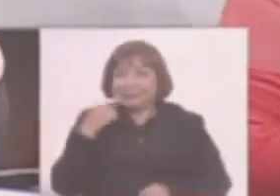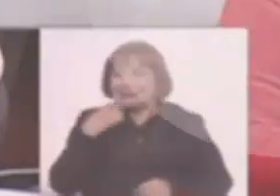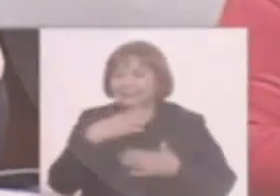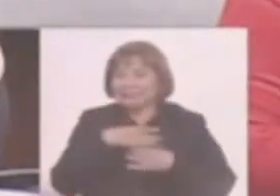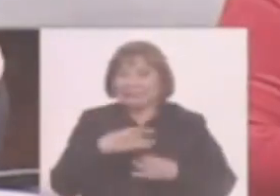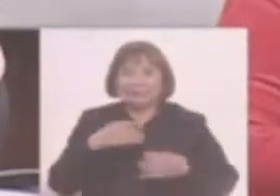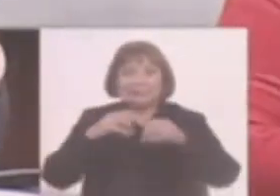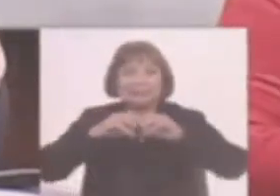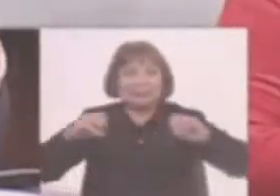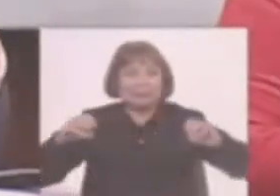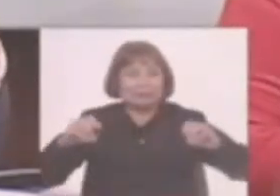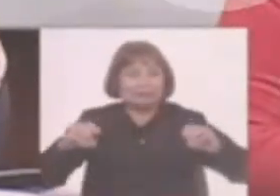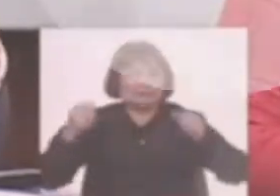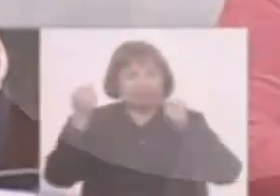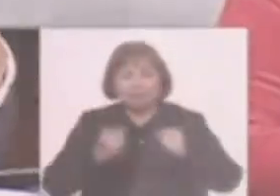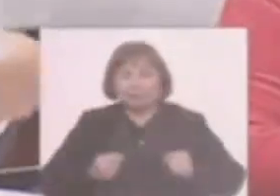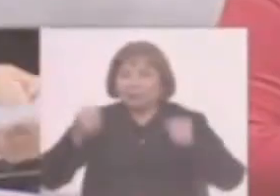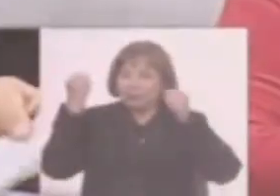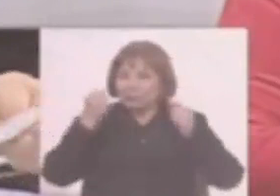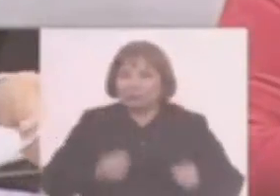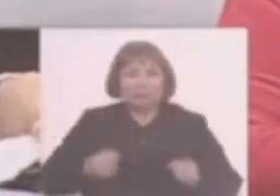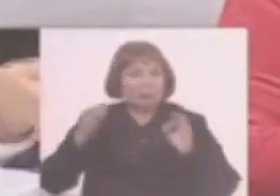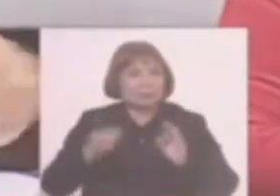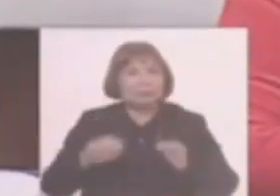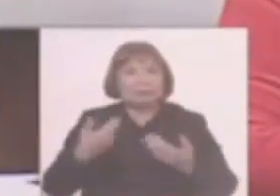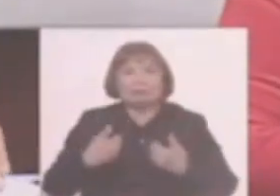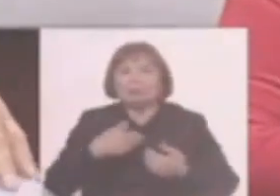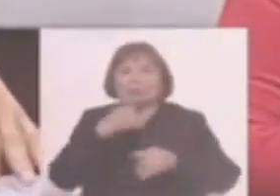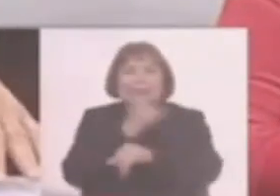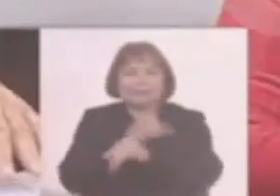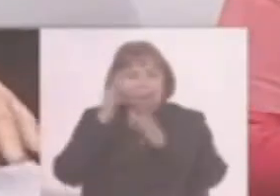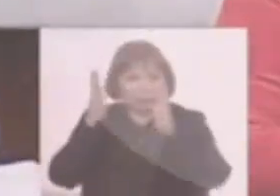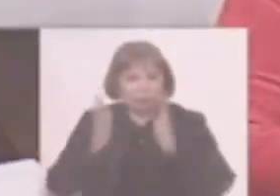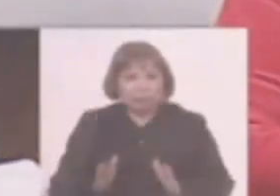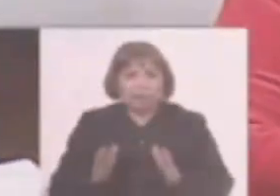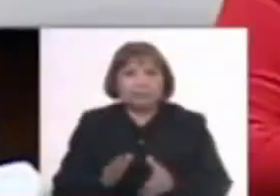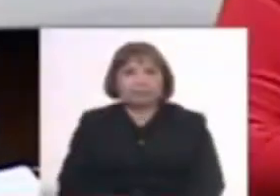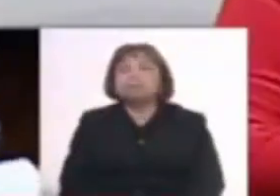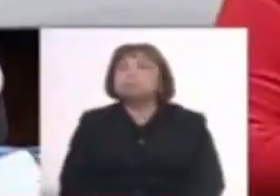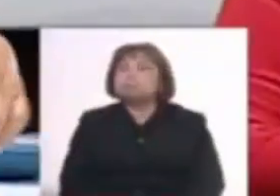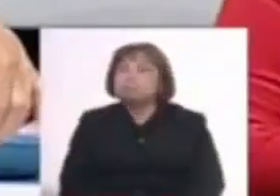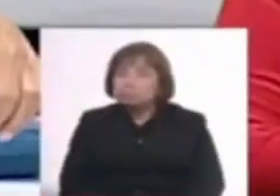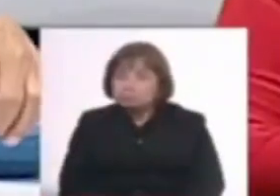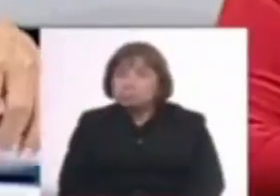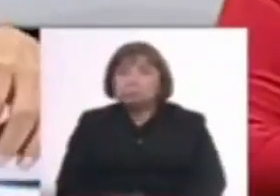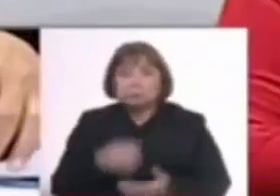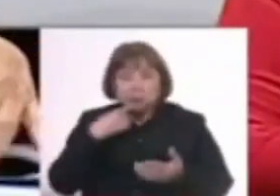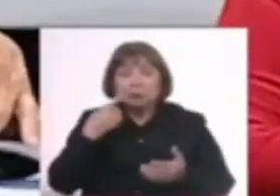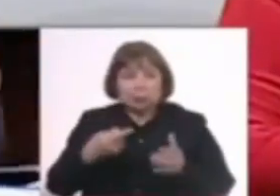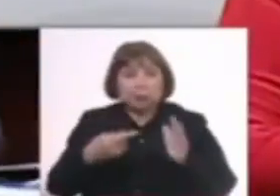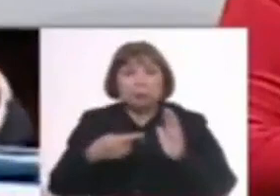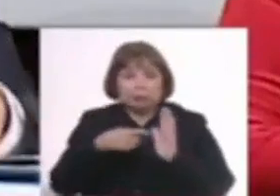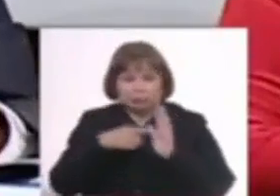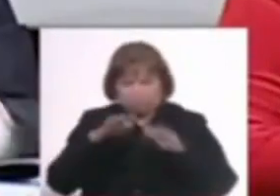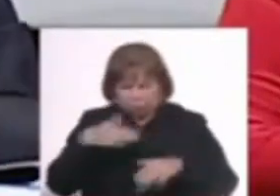interesa la separación de poderes estado derecho debido proceso y la institucionalidad Este si le dijimos